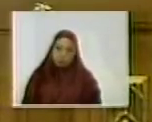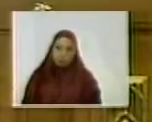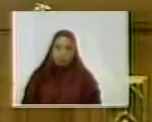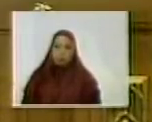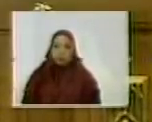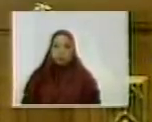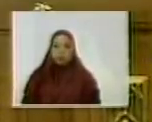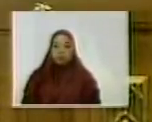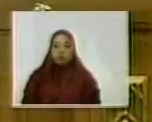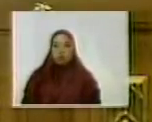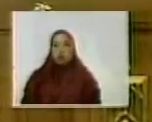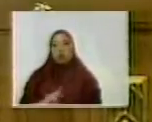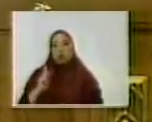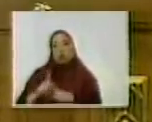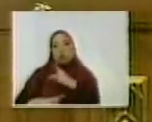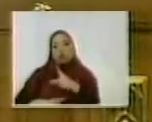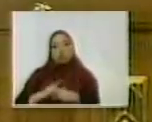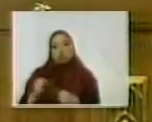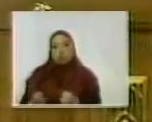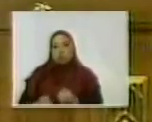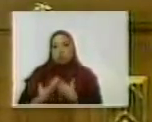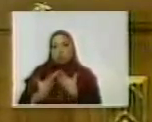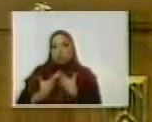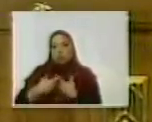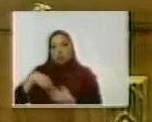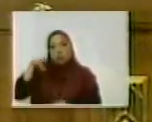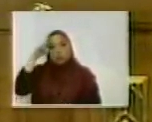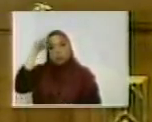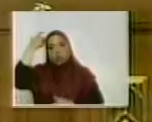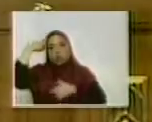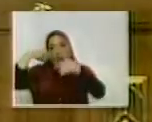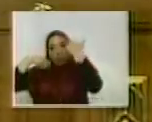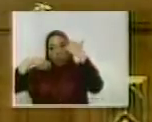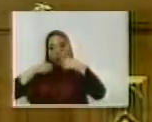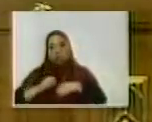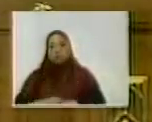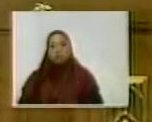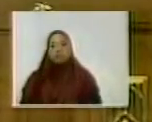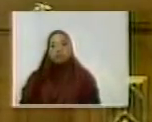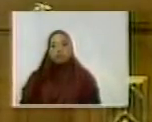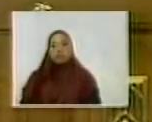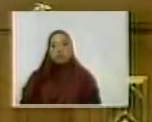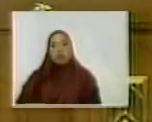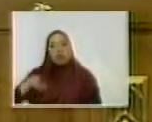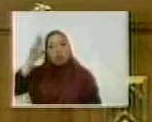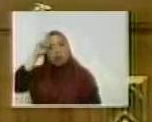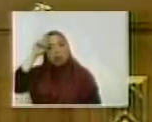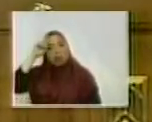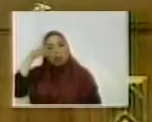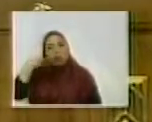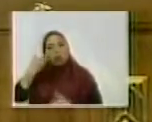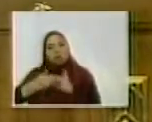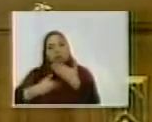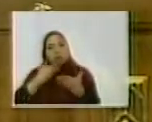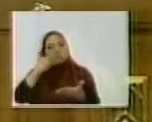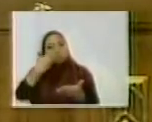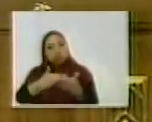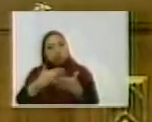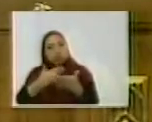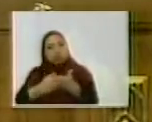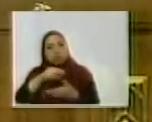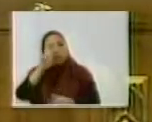Esto fue un proyecto inspirado en el genio del comandante Chávez, que desde el año 2008